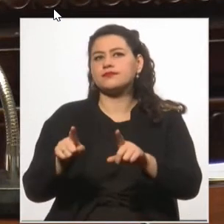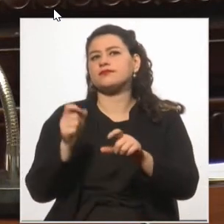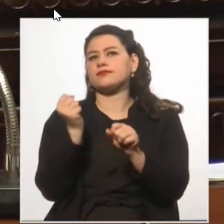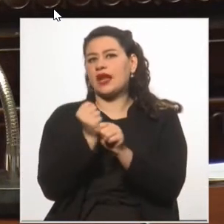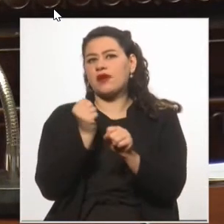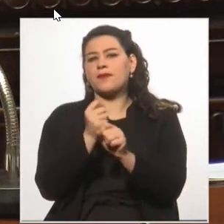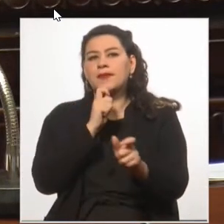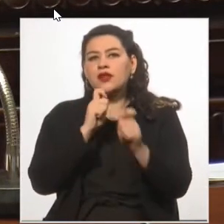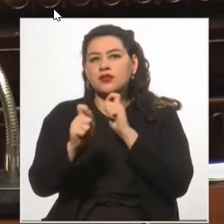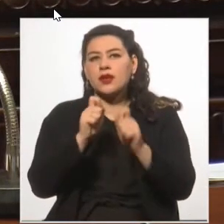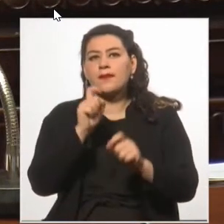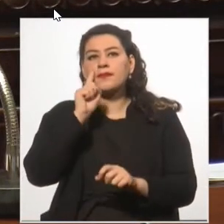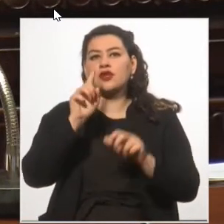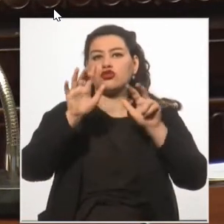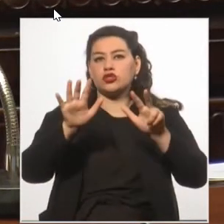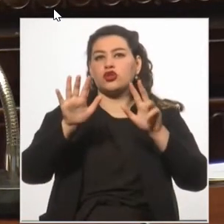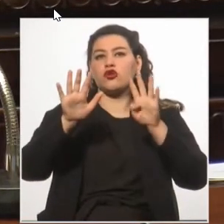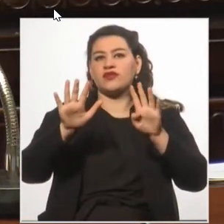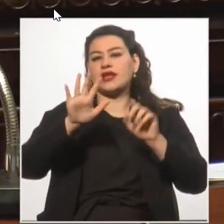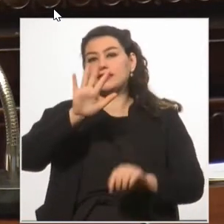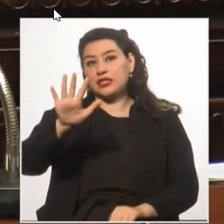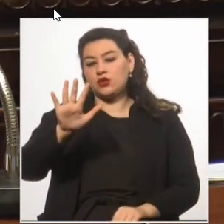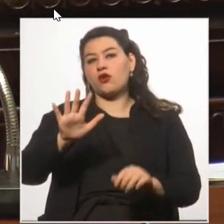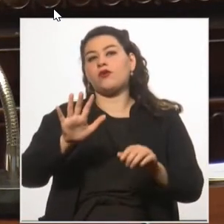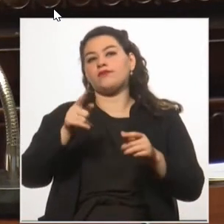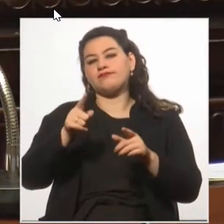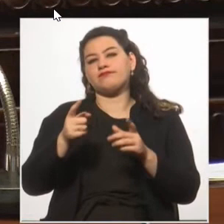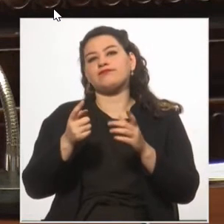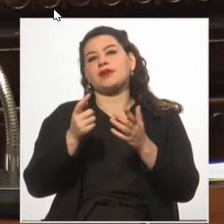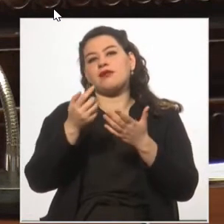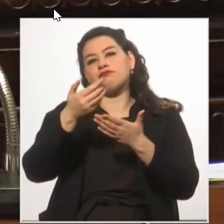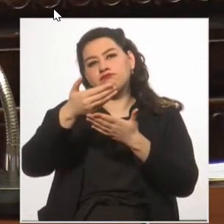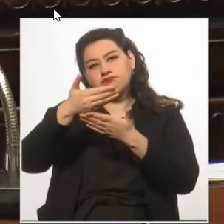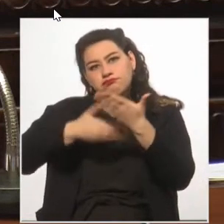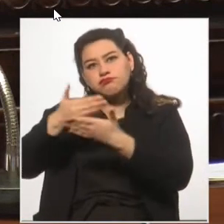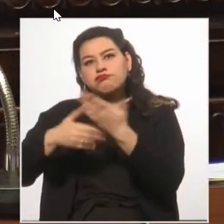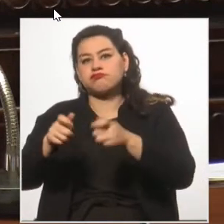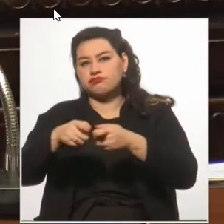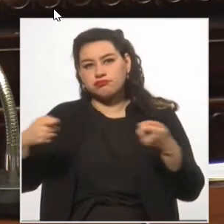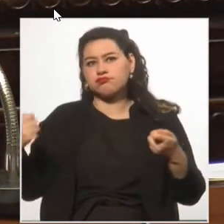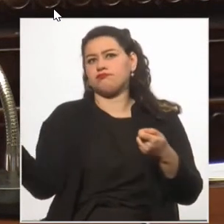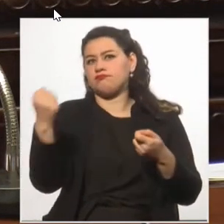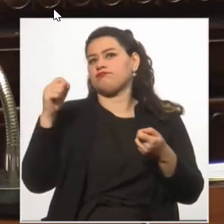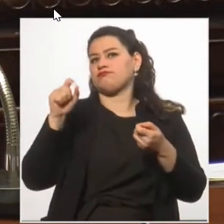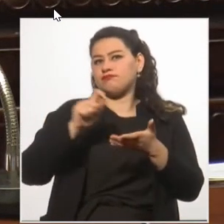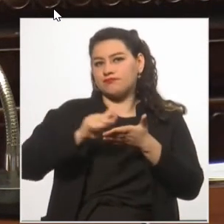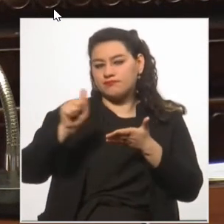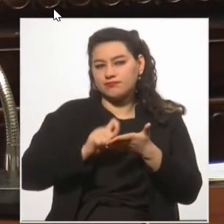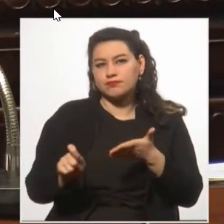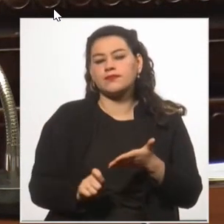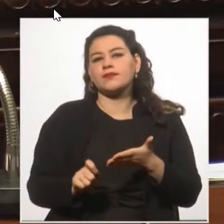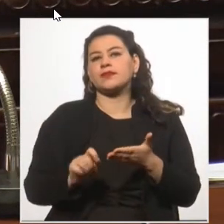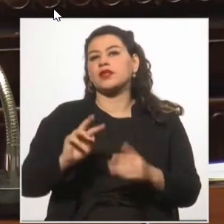faceta periodística y desde 1895 aparecen artículos suyos en los principales periódicos.